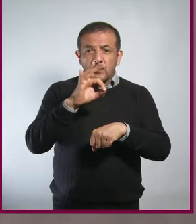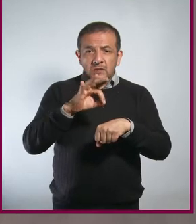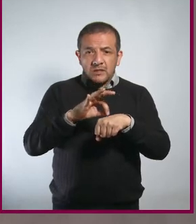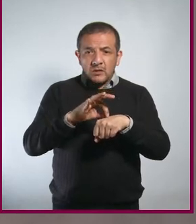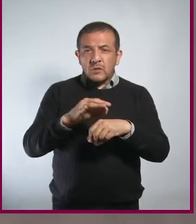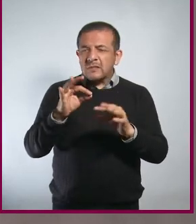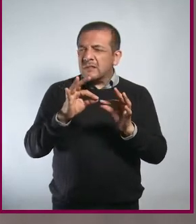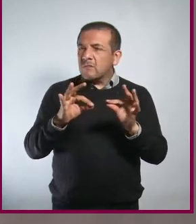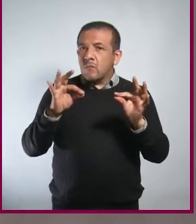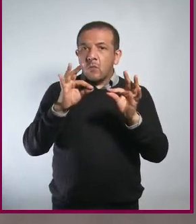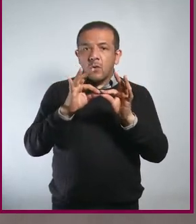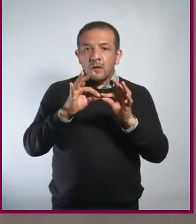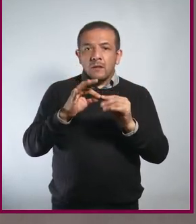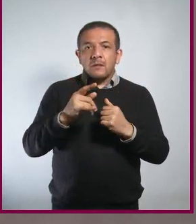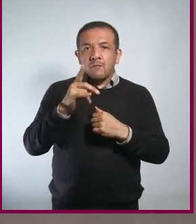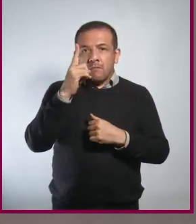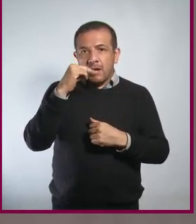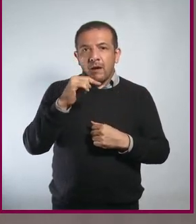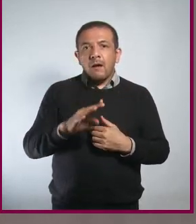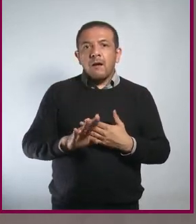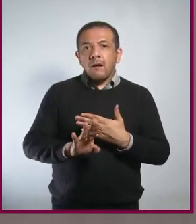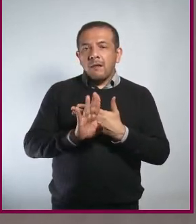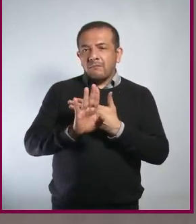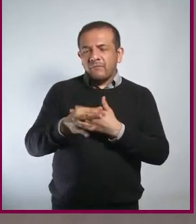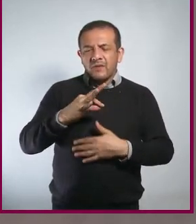fundamental para evitar padecer esta infección.